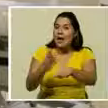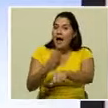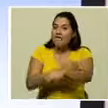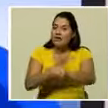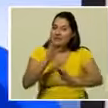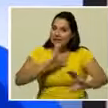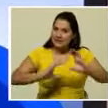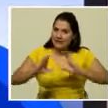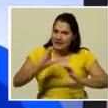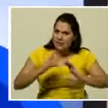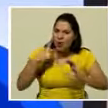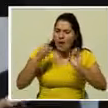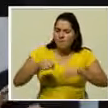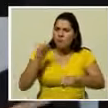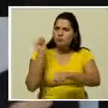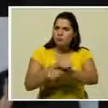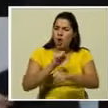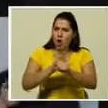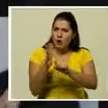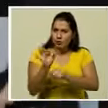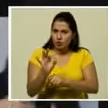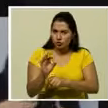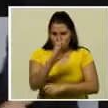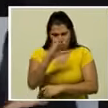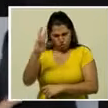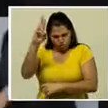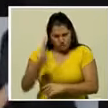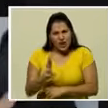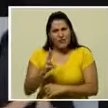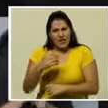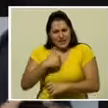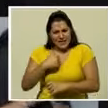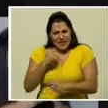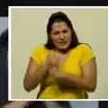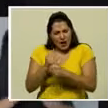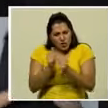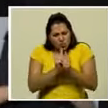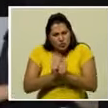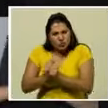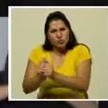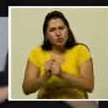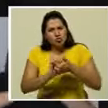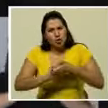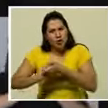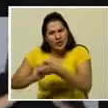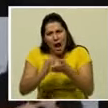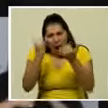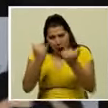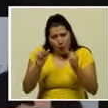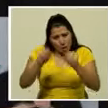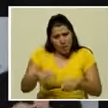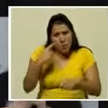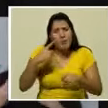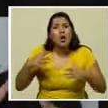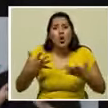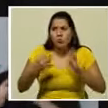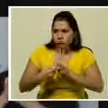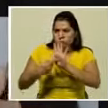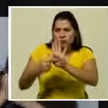en su lucha contra esta enfermedad. Ese espíritu de trabajo conjunto y solidaridad se refleja en el desarrollo de investigaciones